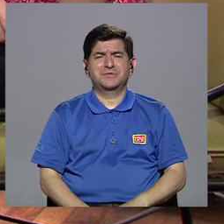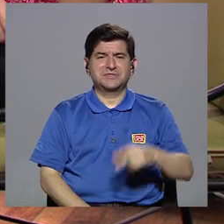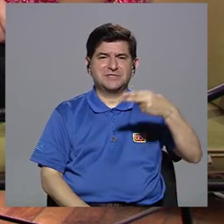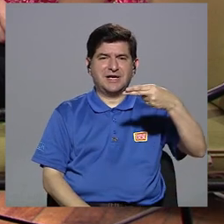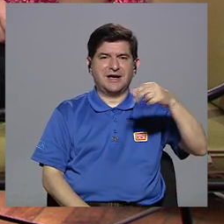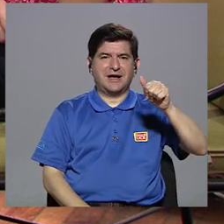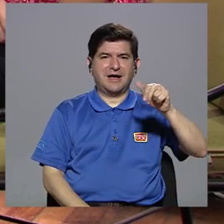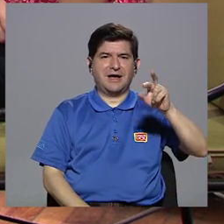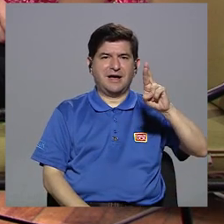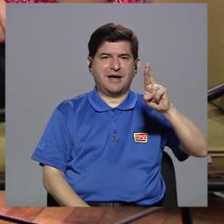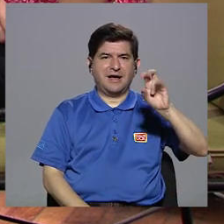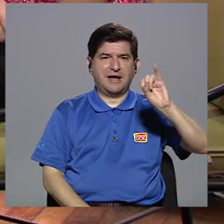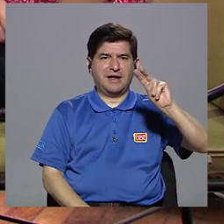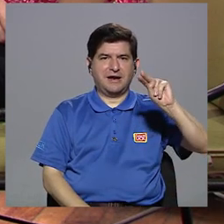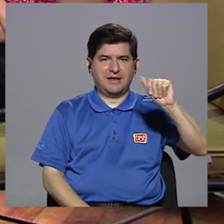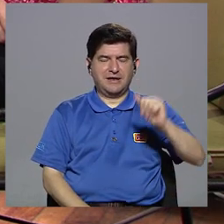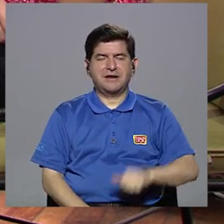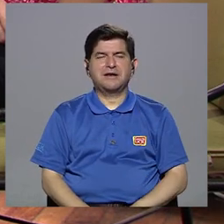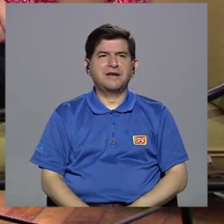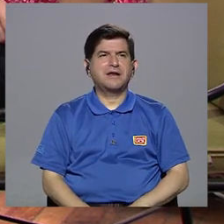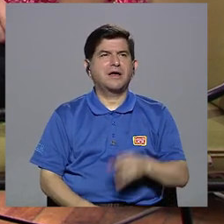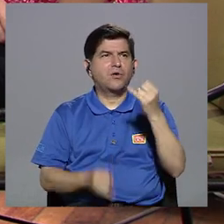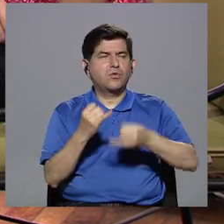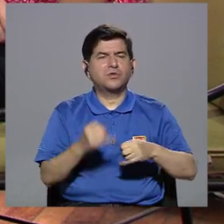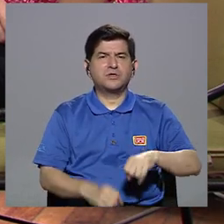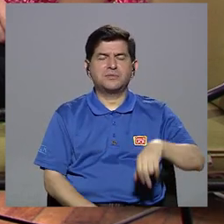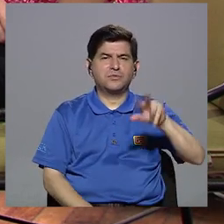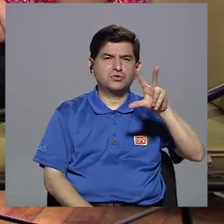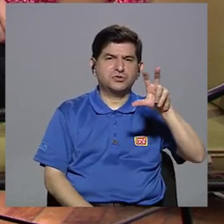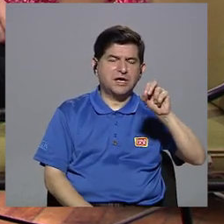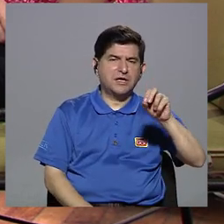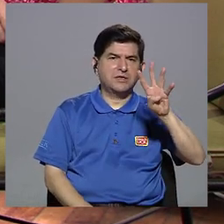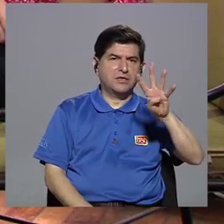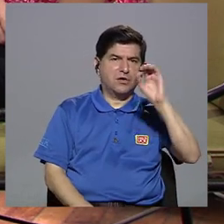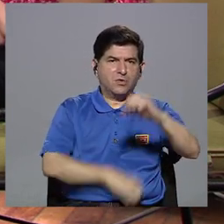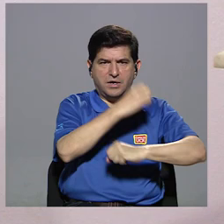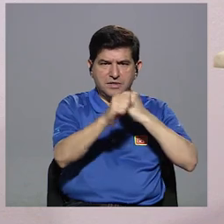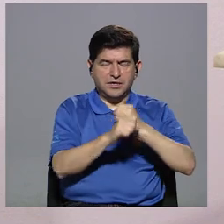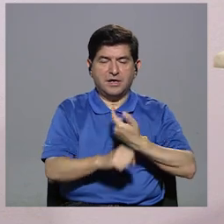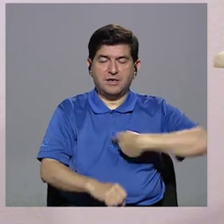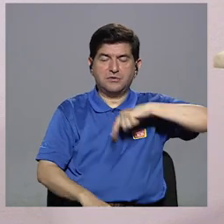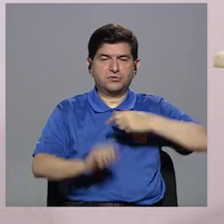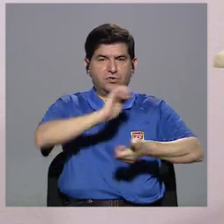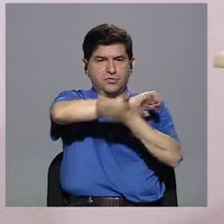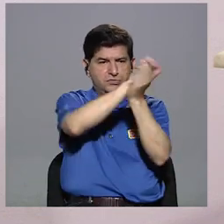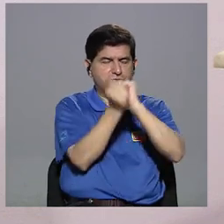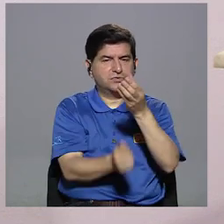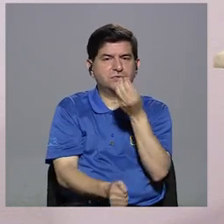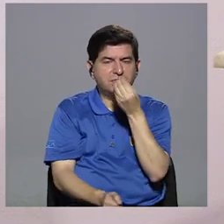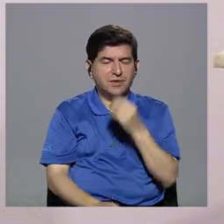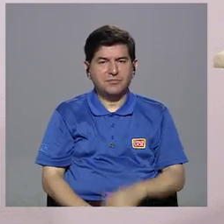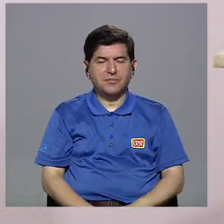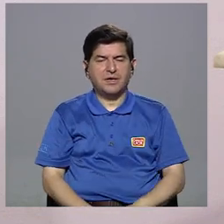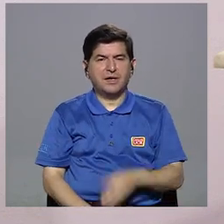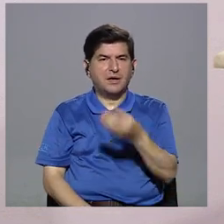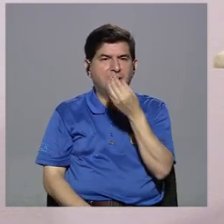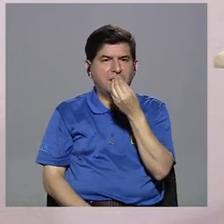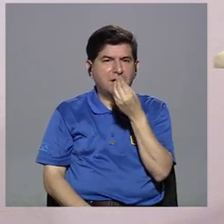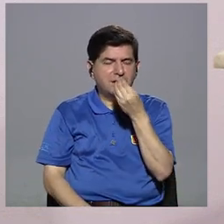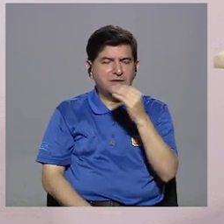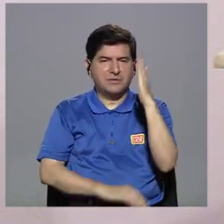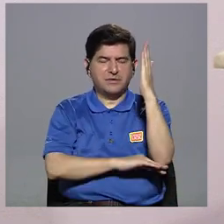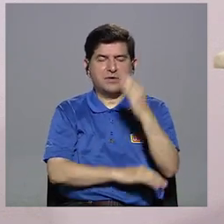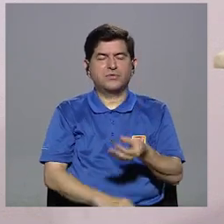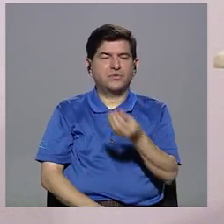harinas y a través en las últimas tres cuatro o cinco décadas los costarricenses fuimos cambiando nuestra nutrición de desayuno